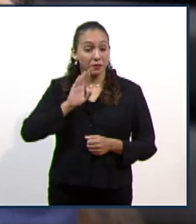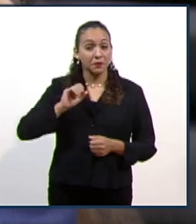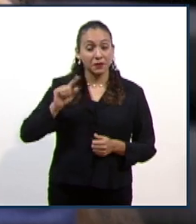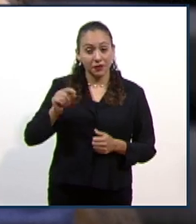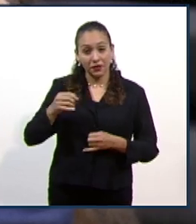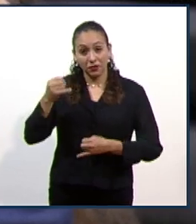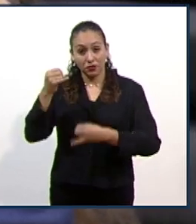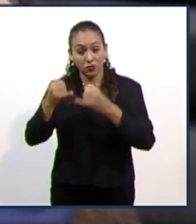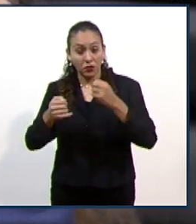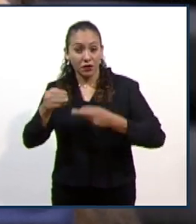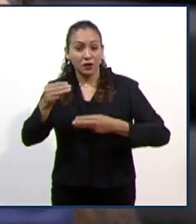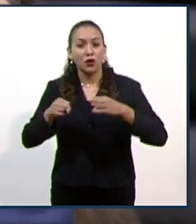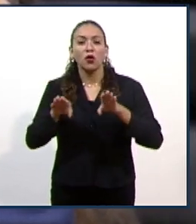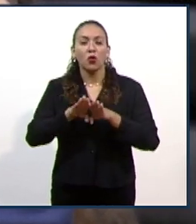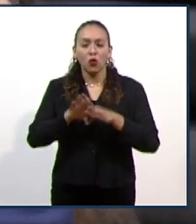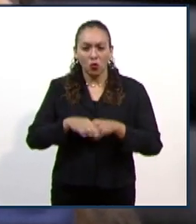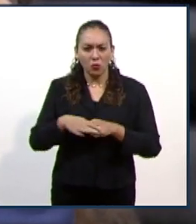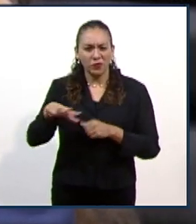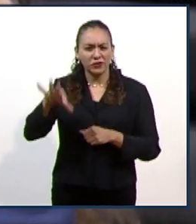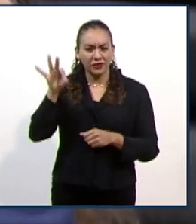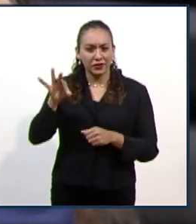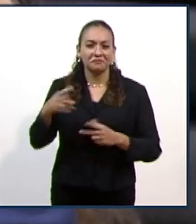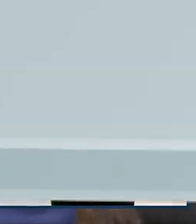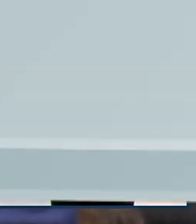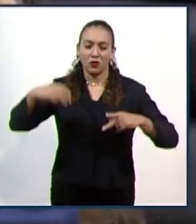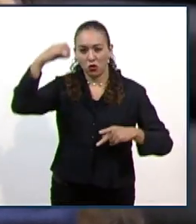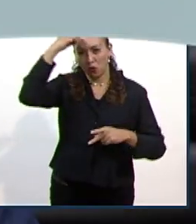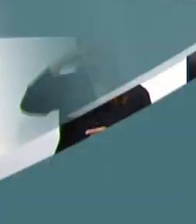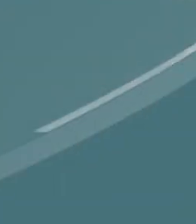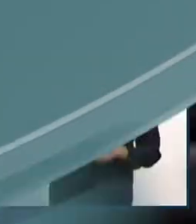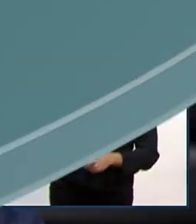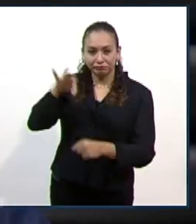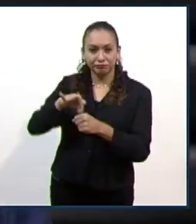y jueces a través del voto popular.